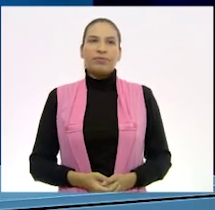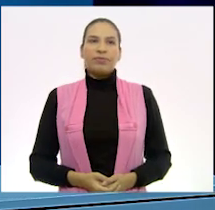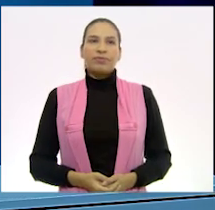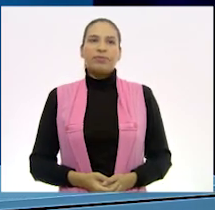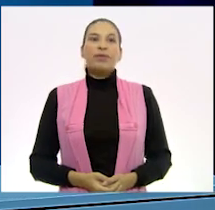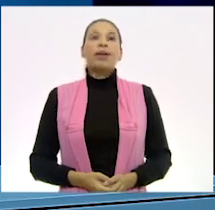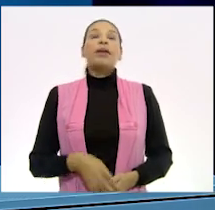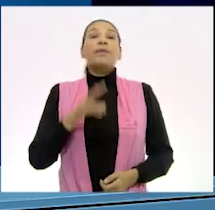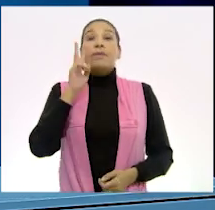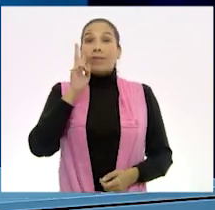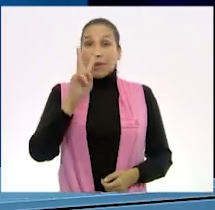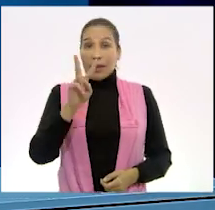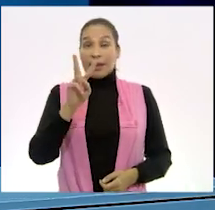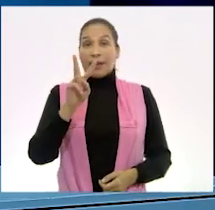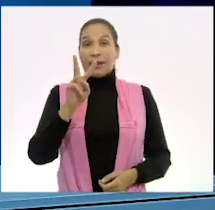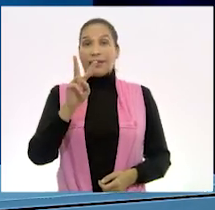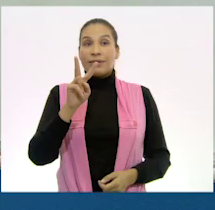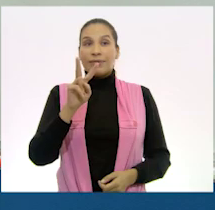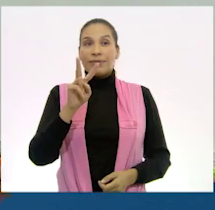Como podemos ver,